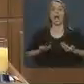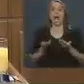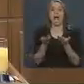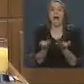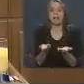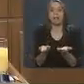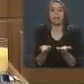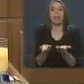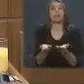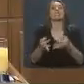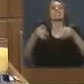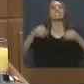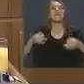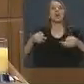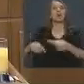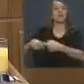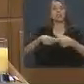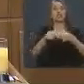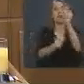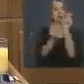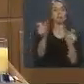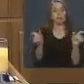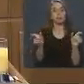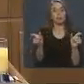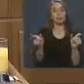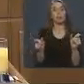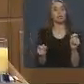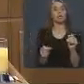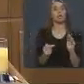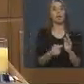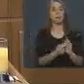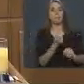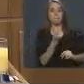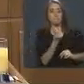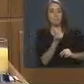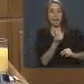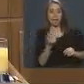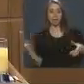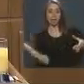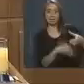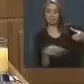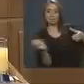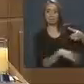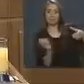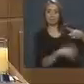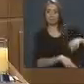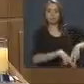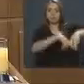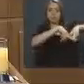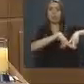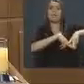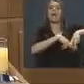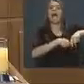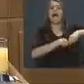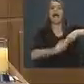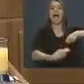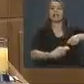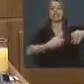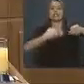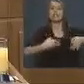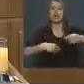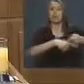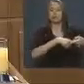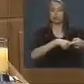seguridad social, doctrinariamente recursos destinados a la seguridad social ante un problema de